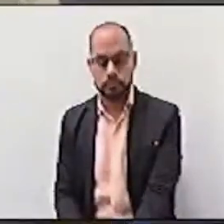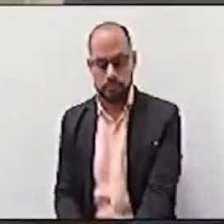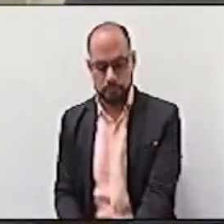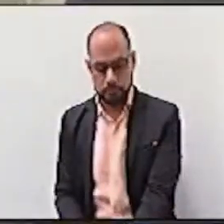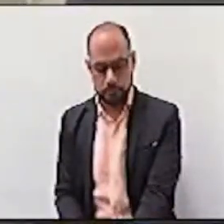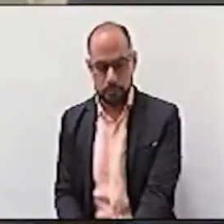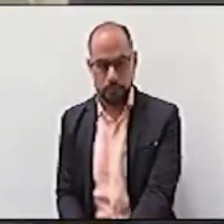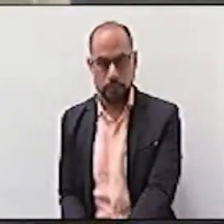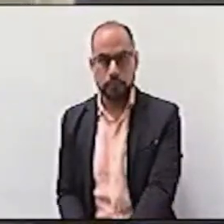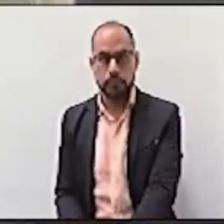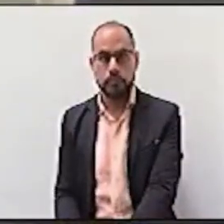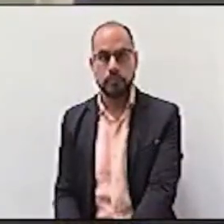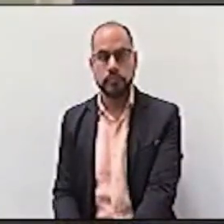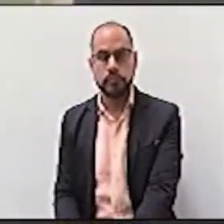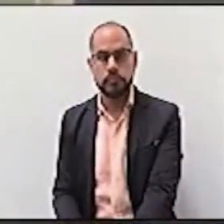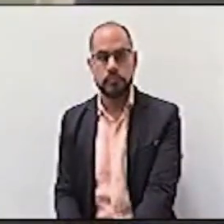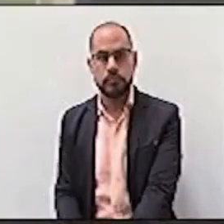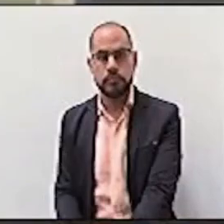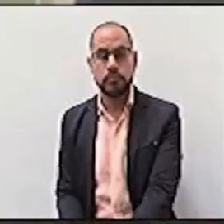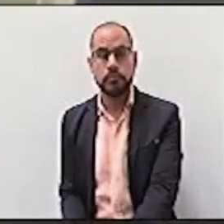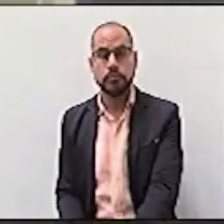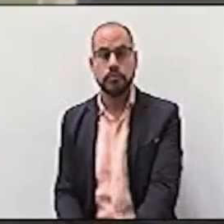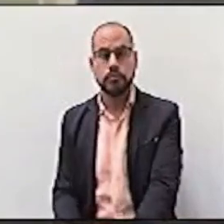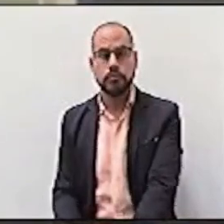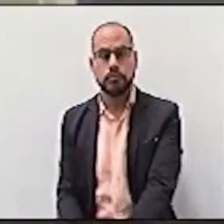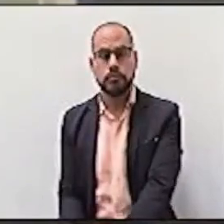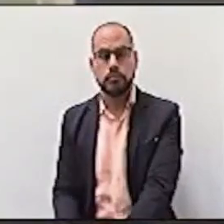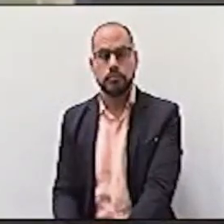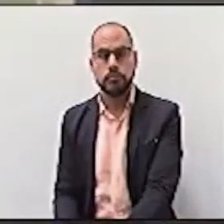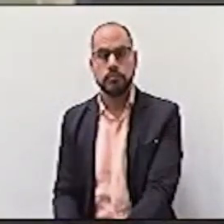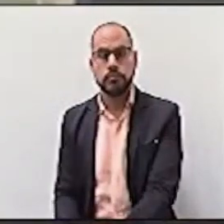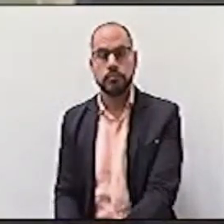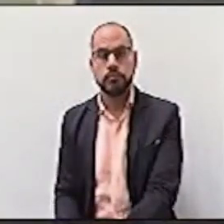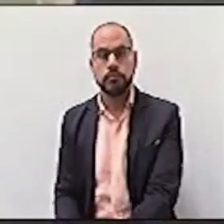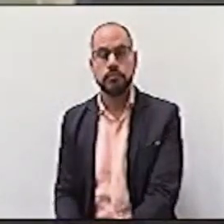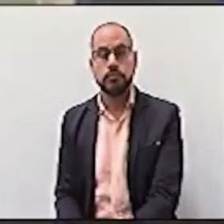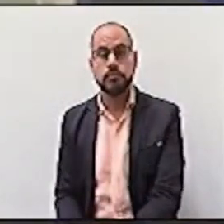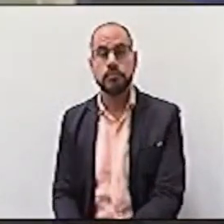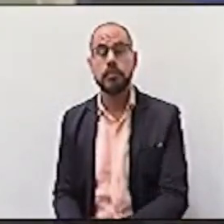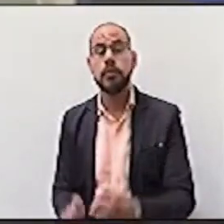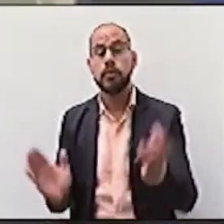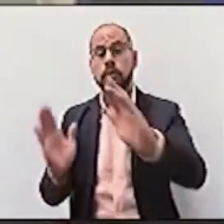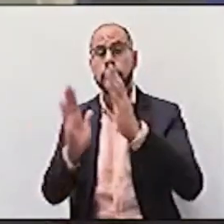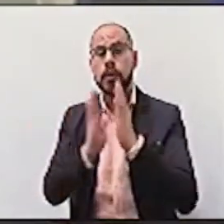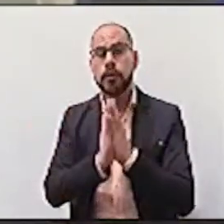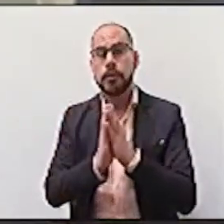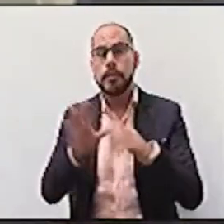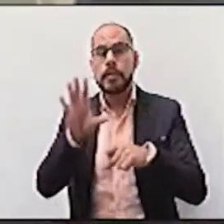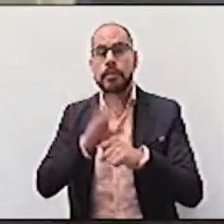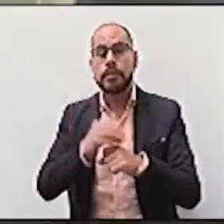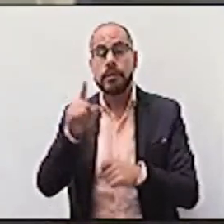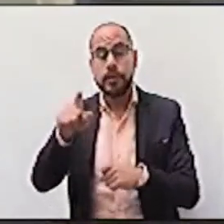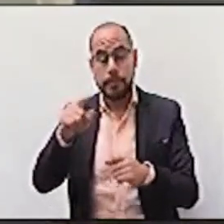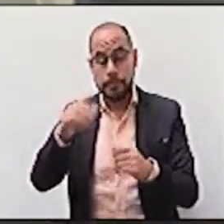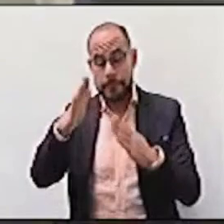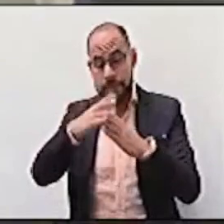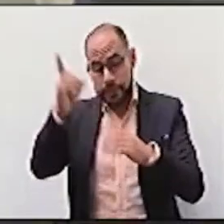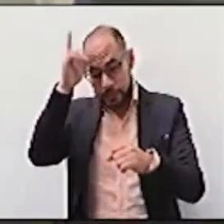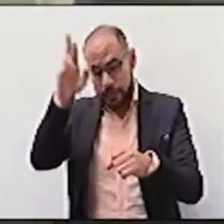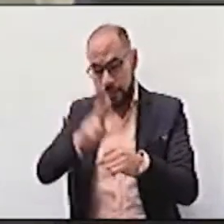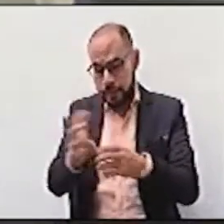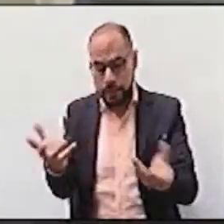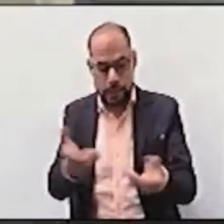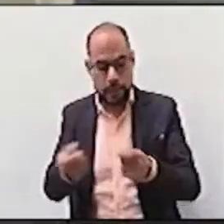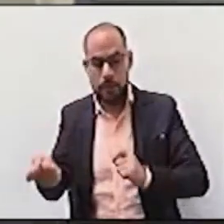que nos permitan, a los compañeros de Acción Nacional, que tenga libertad la mesa directiva, que es la mesa del Pleno, que